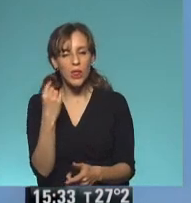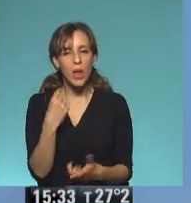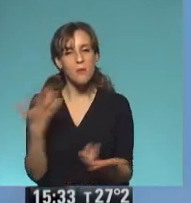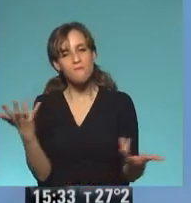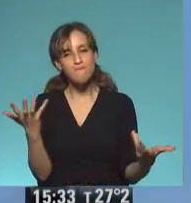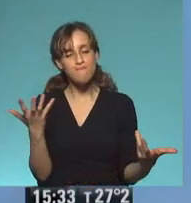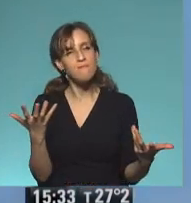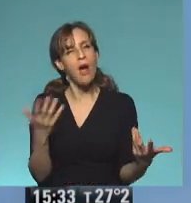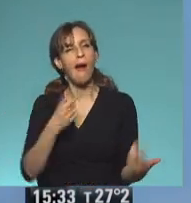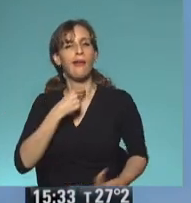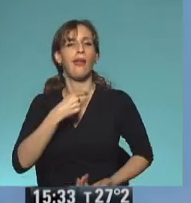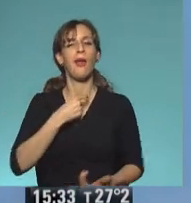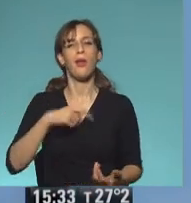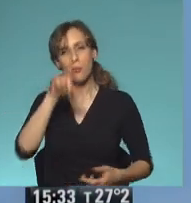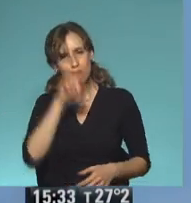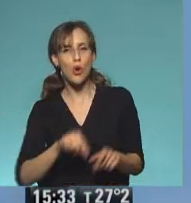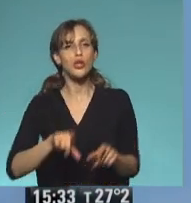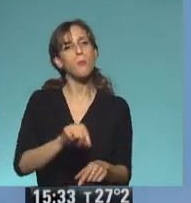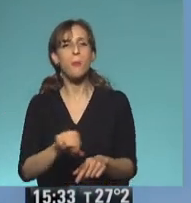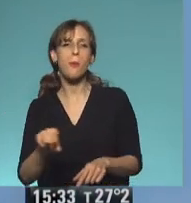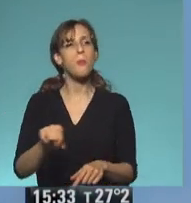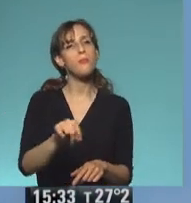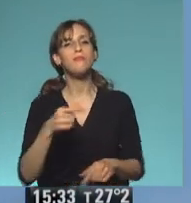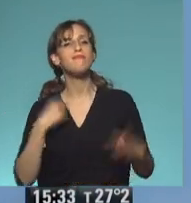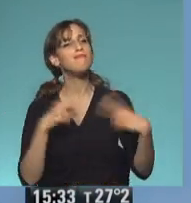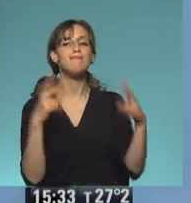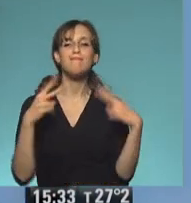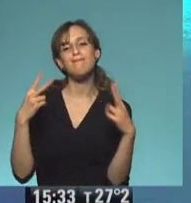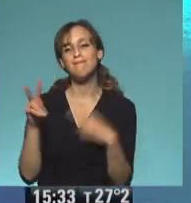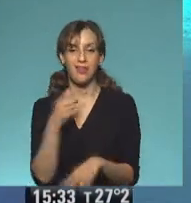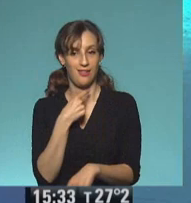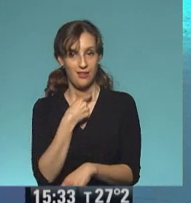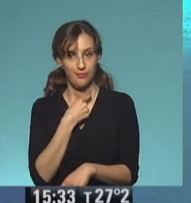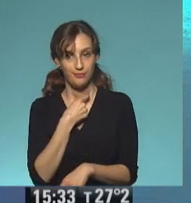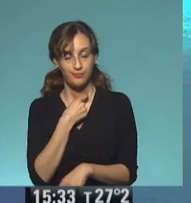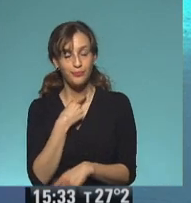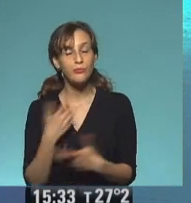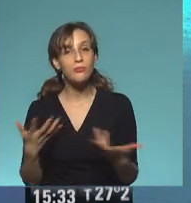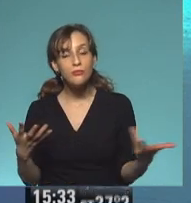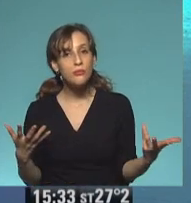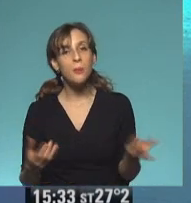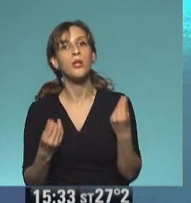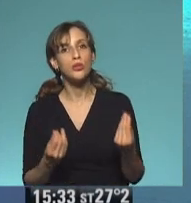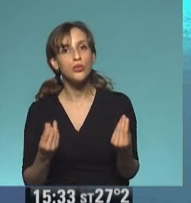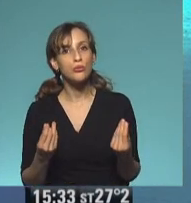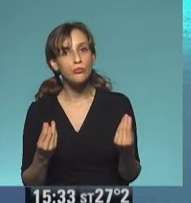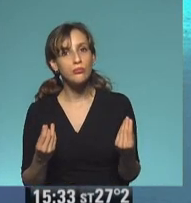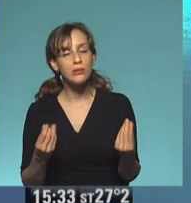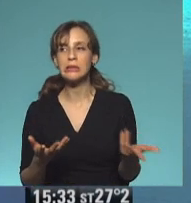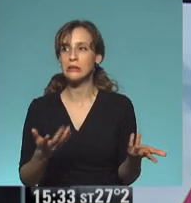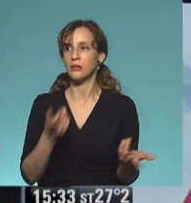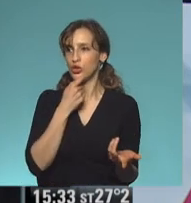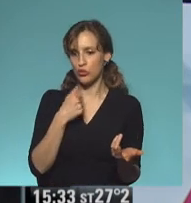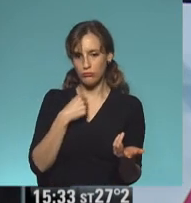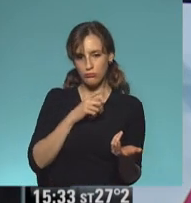de salir a dar una vuelta por ahí a ver qué había de nuevo. Pero, uy, dijo, si me voy no